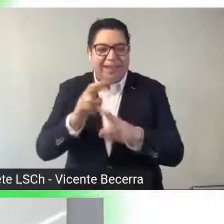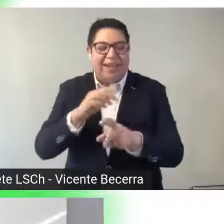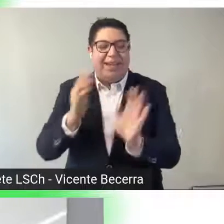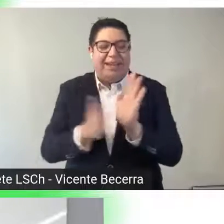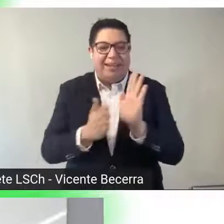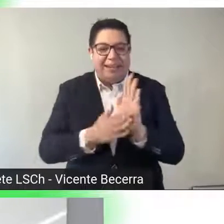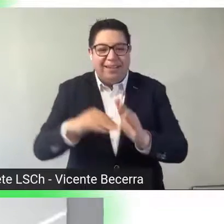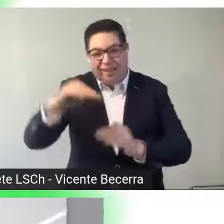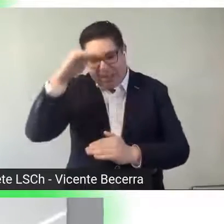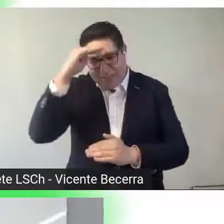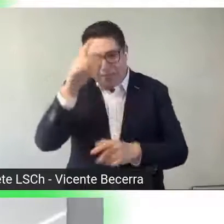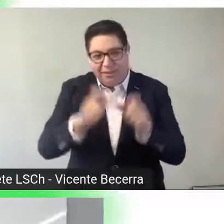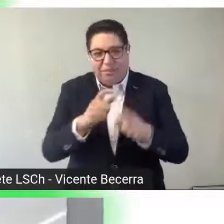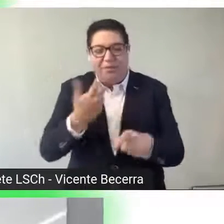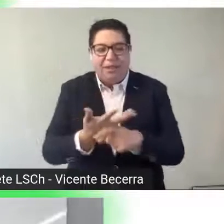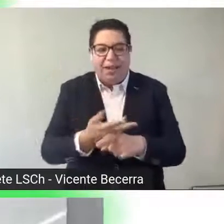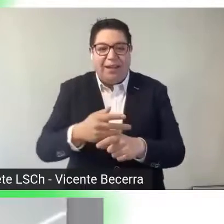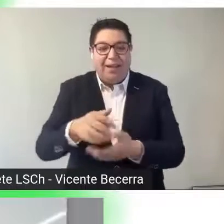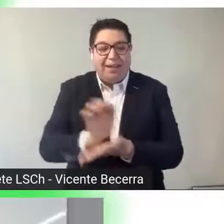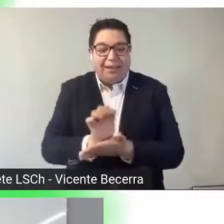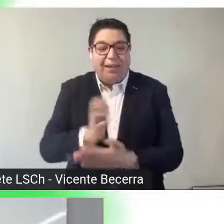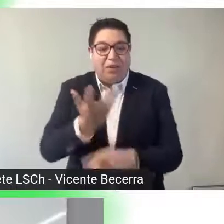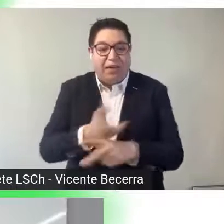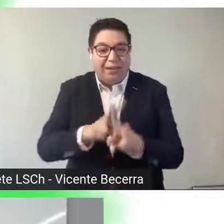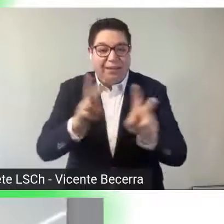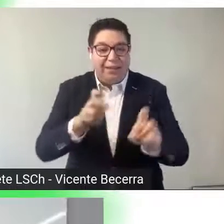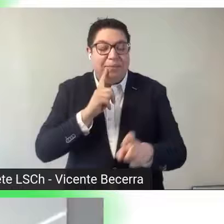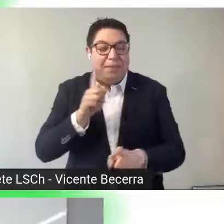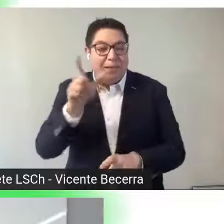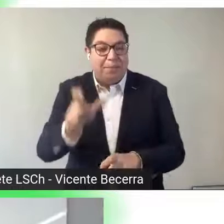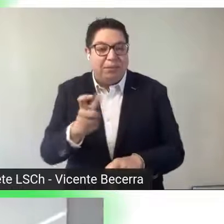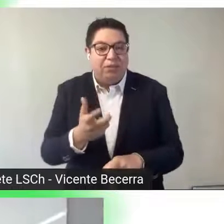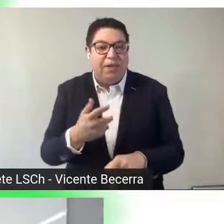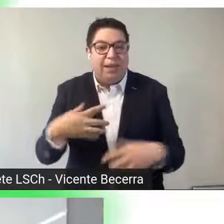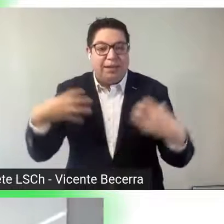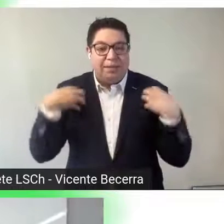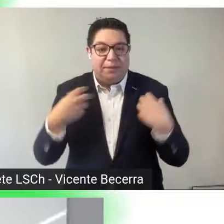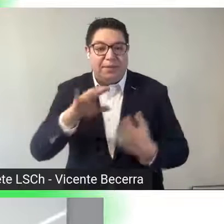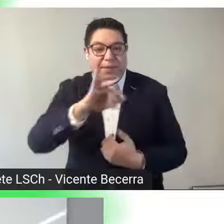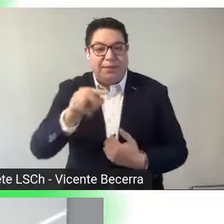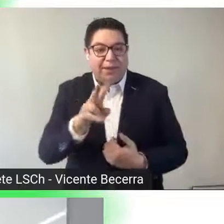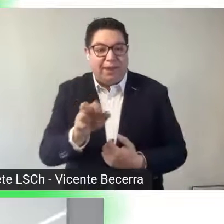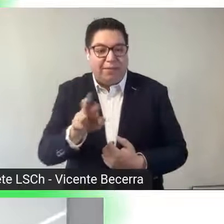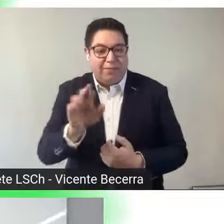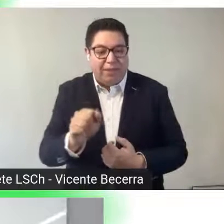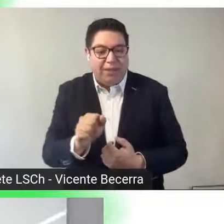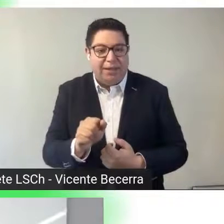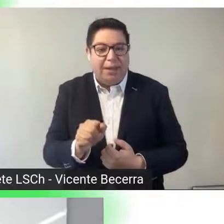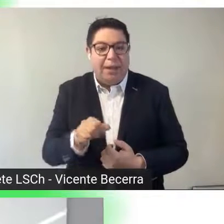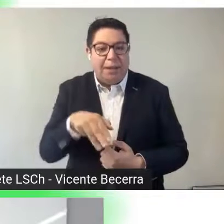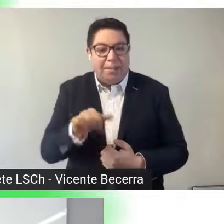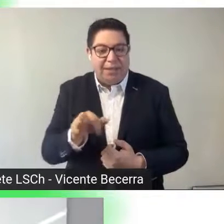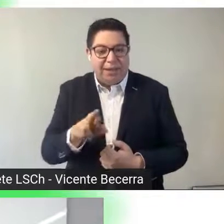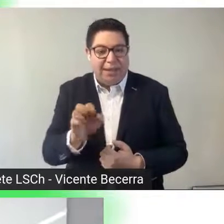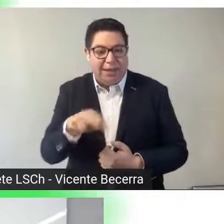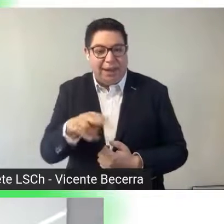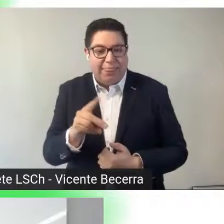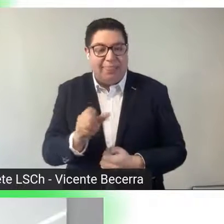experiencias de transformación en el Estado. Y para eso está con nosotros Javiera Miranda, que es parte del equipo del